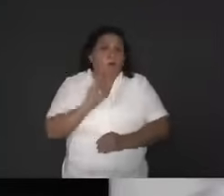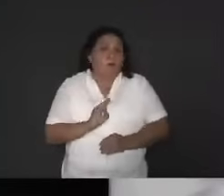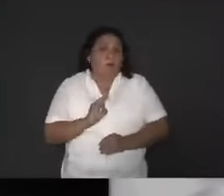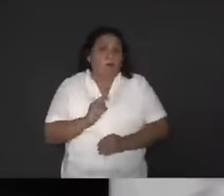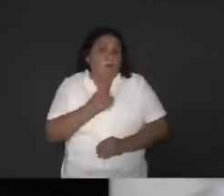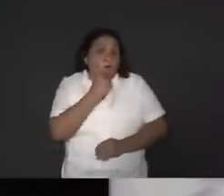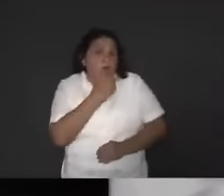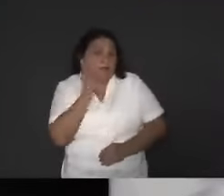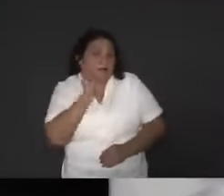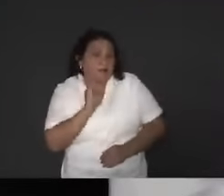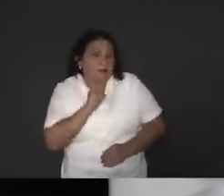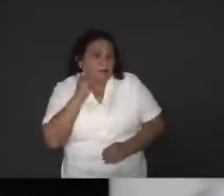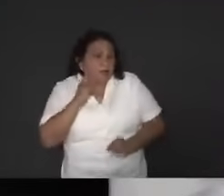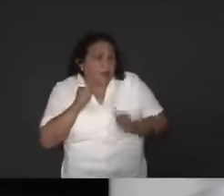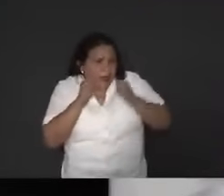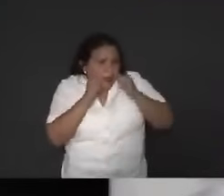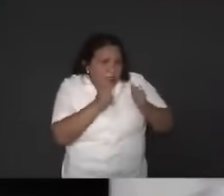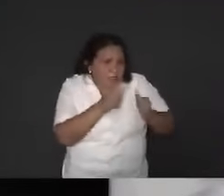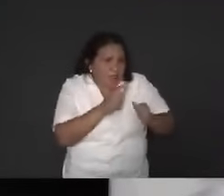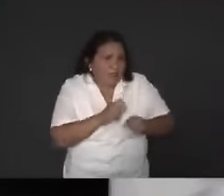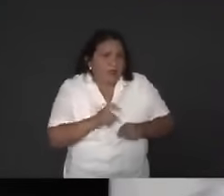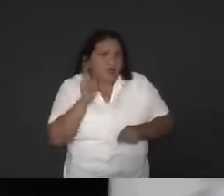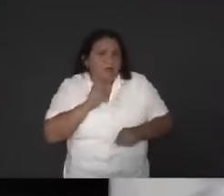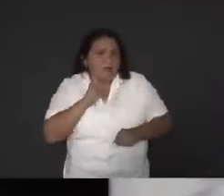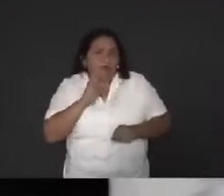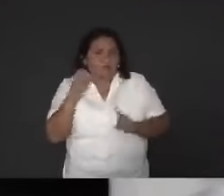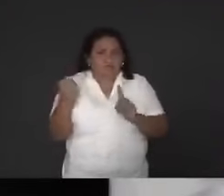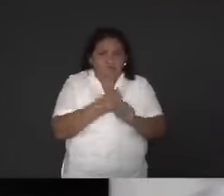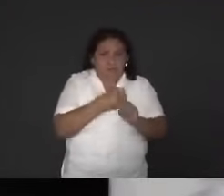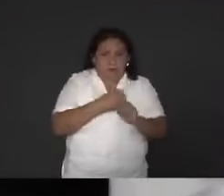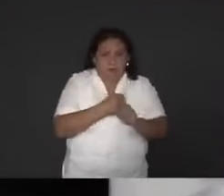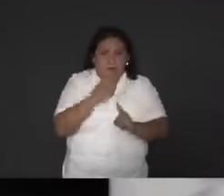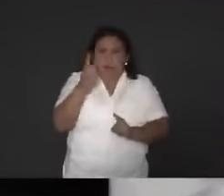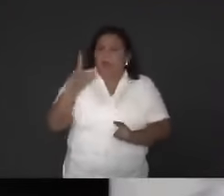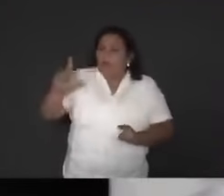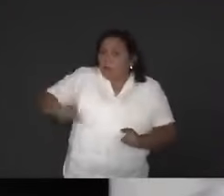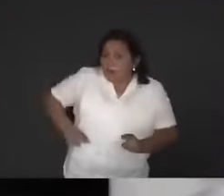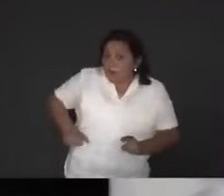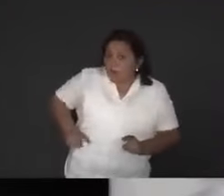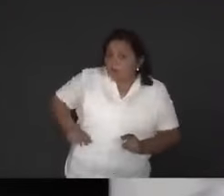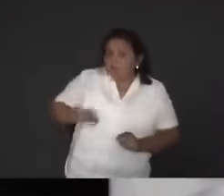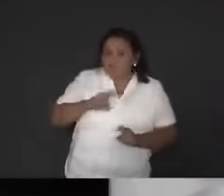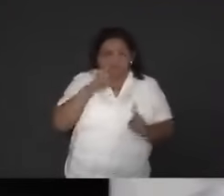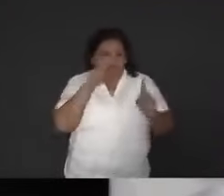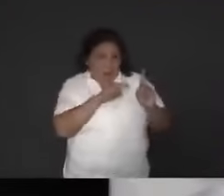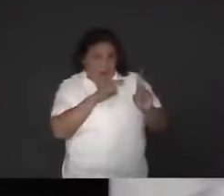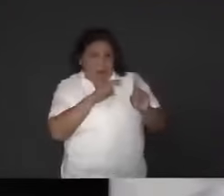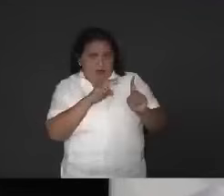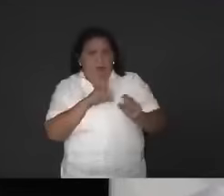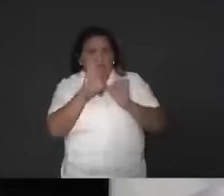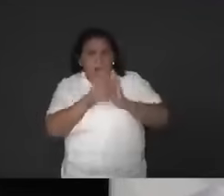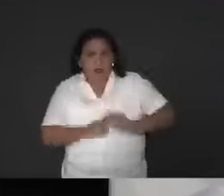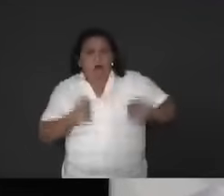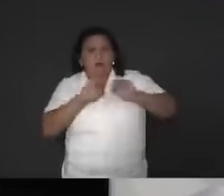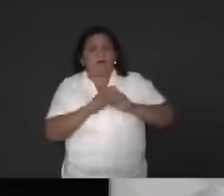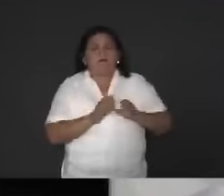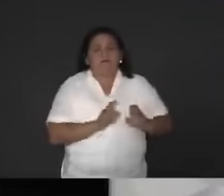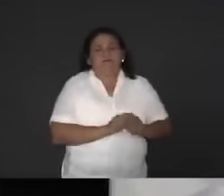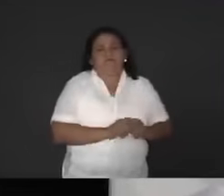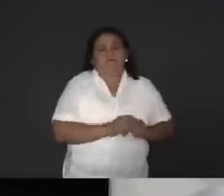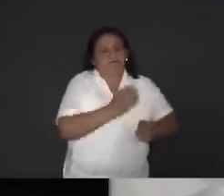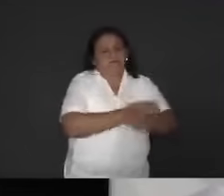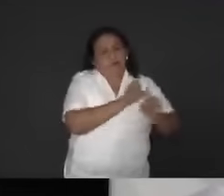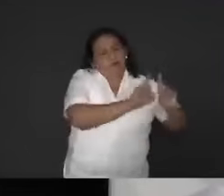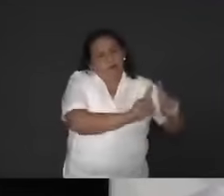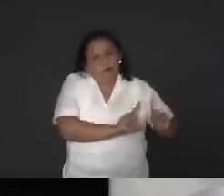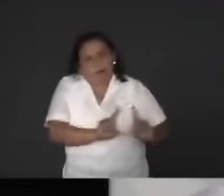poder atender los casos de mujeres violentadas. En mi gobierno, las mujeres tendrán prioridad. Las vamos a acompañar y las vamos